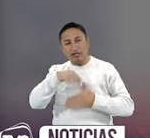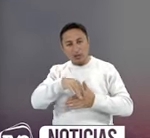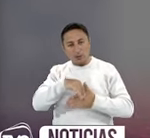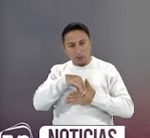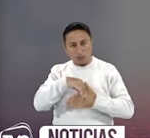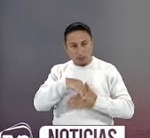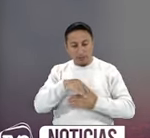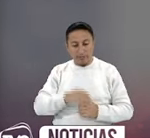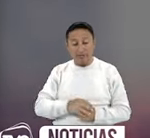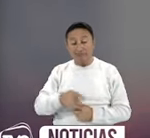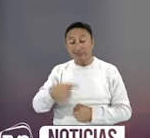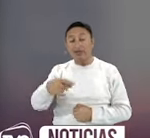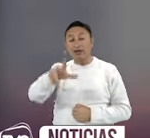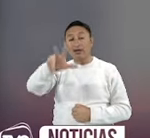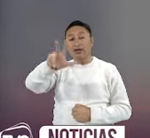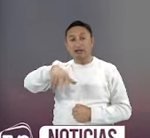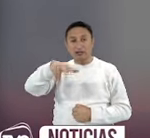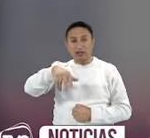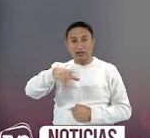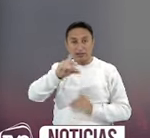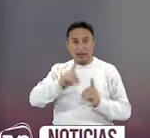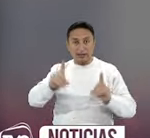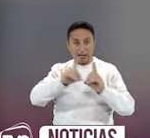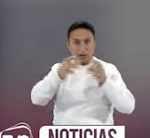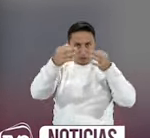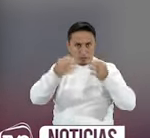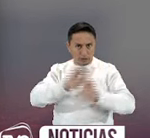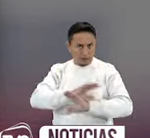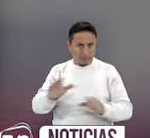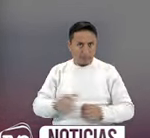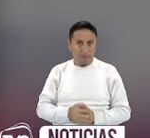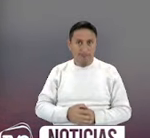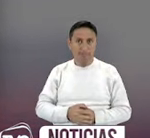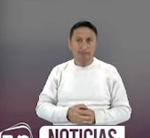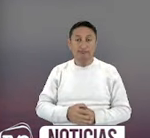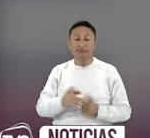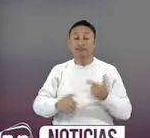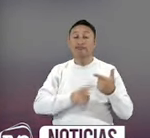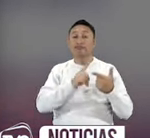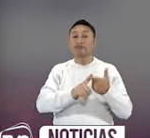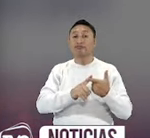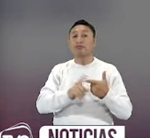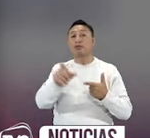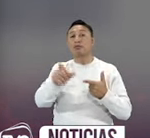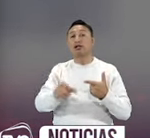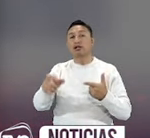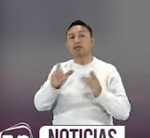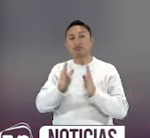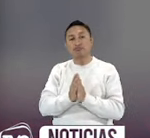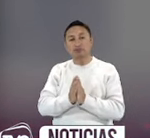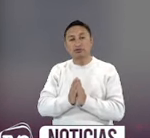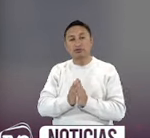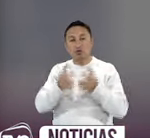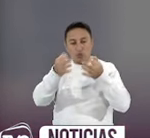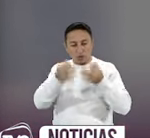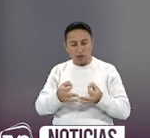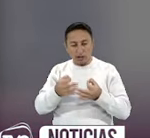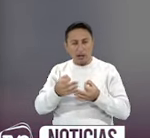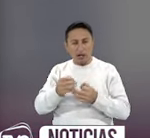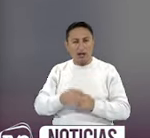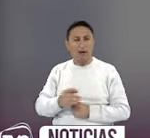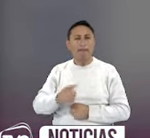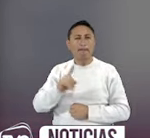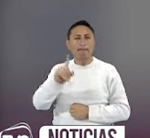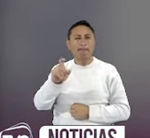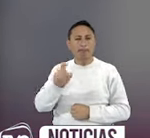3 meses se conocerán los resultados definitivos de la misma. A más de esto, se pidió a la ciudadanía informarse a través de canales oficiales cuando se trata de casos